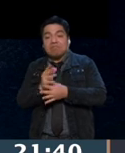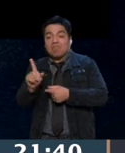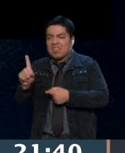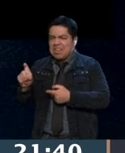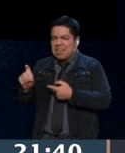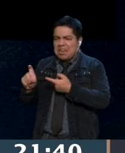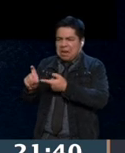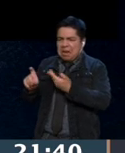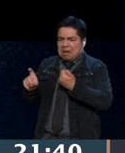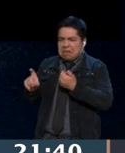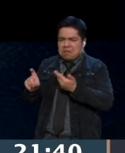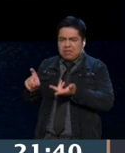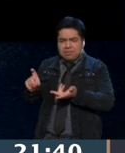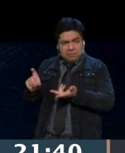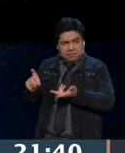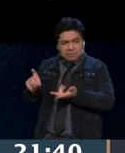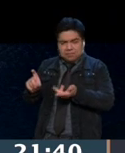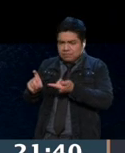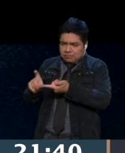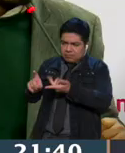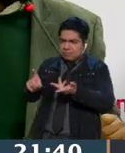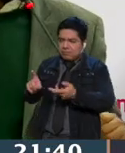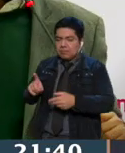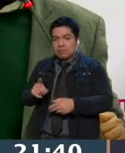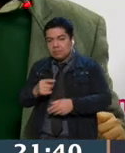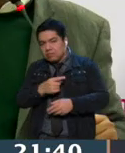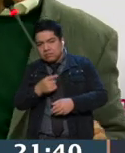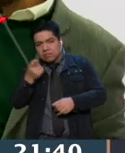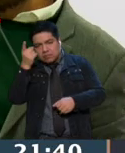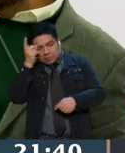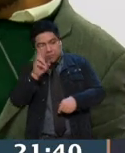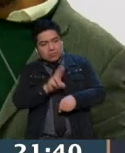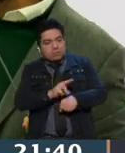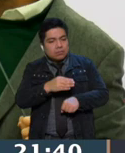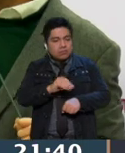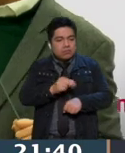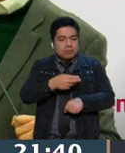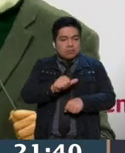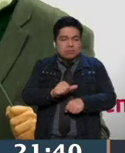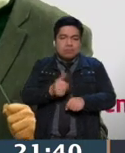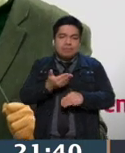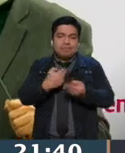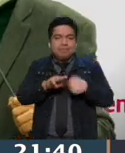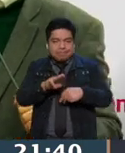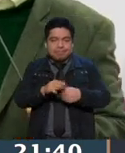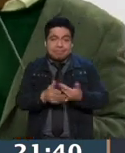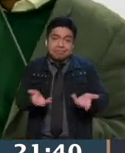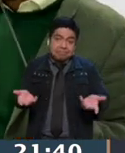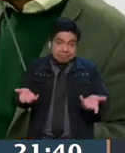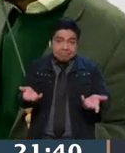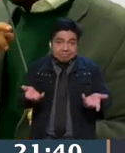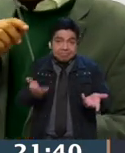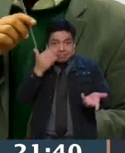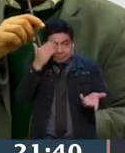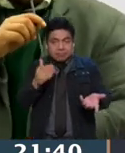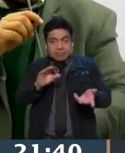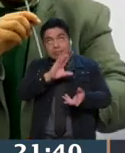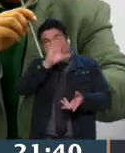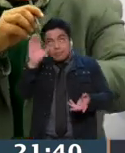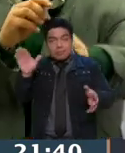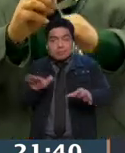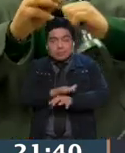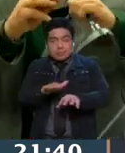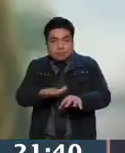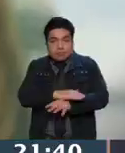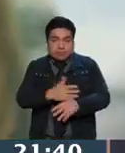agua, un tema que señaló el dirigente morenista es una problemática a nivel mundial y derivada del fenómeno del cambio